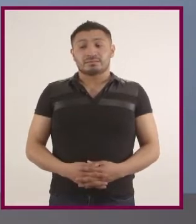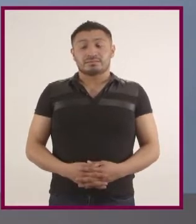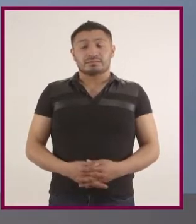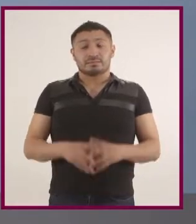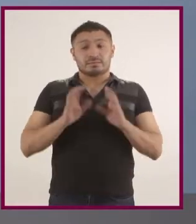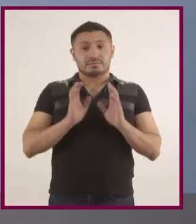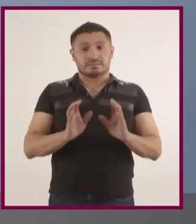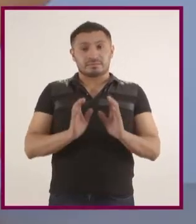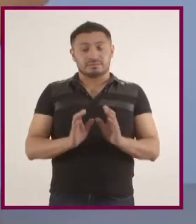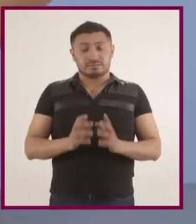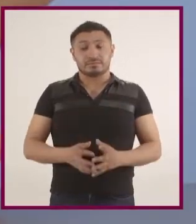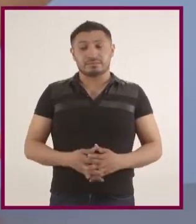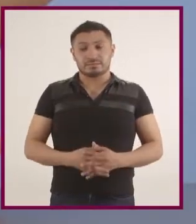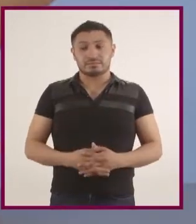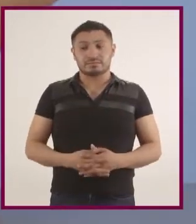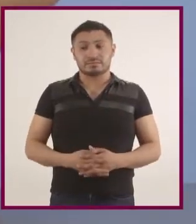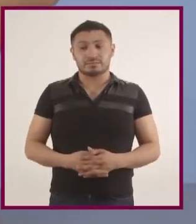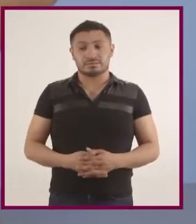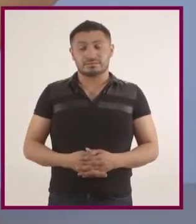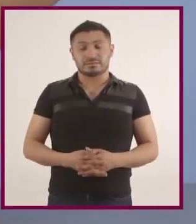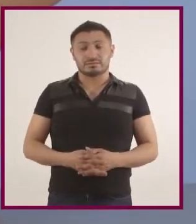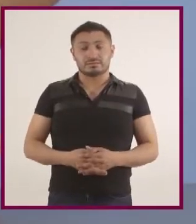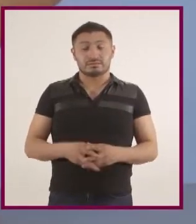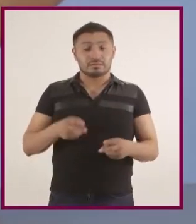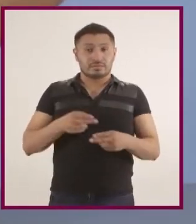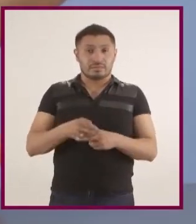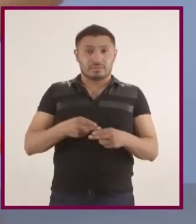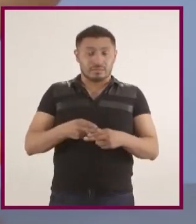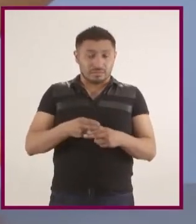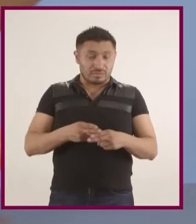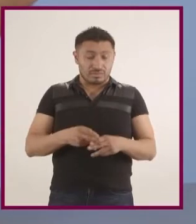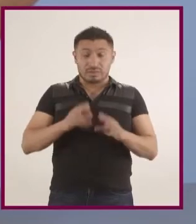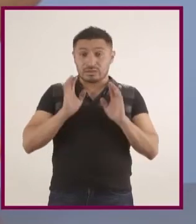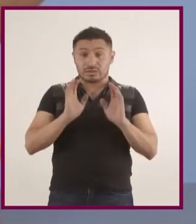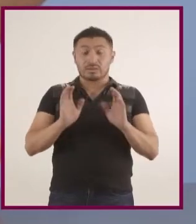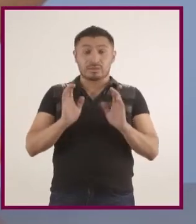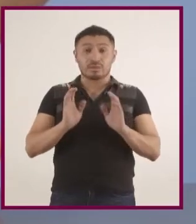con cuidado para no rebanarse los dedos